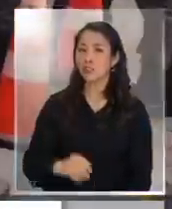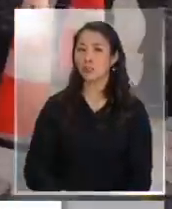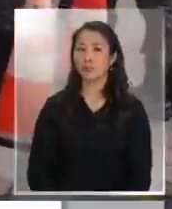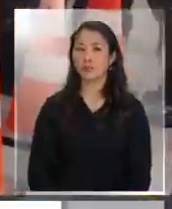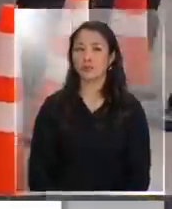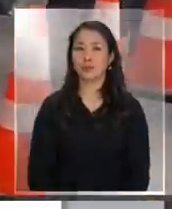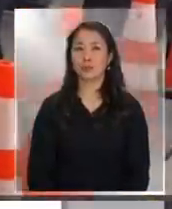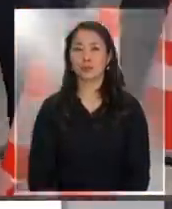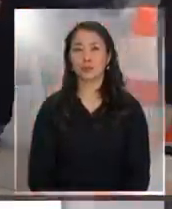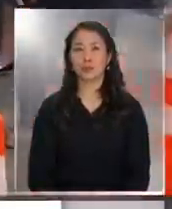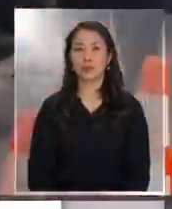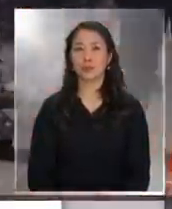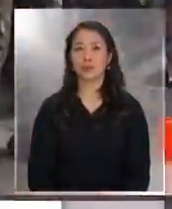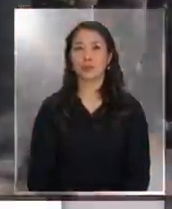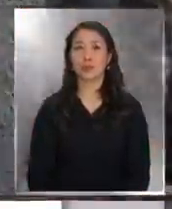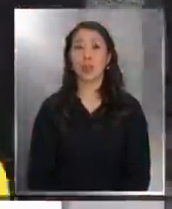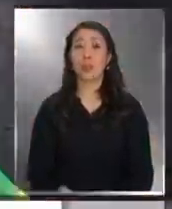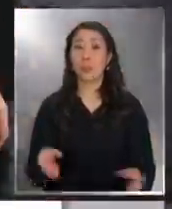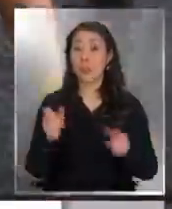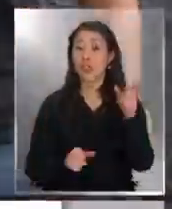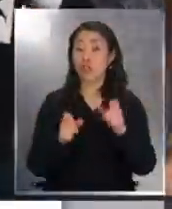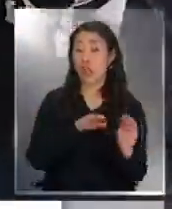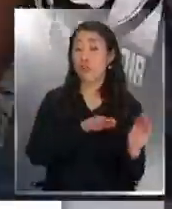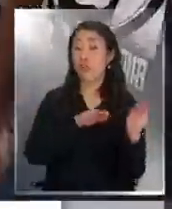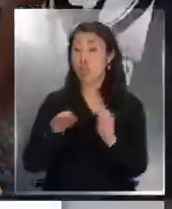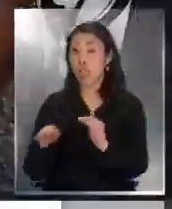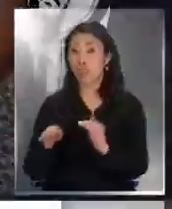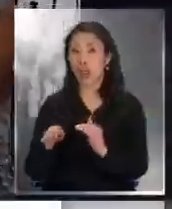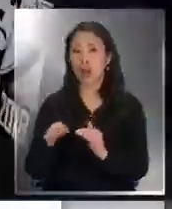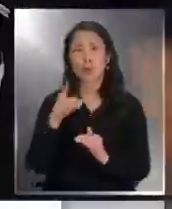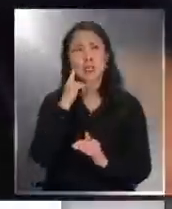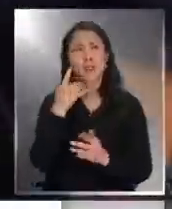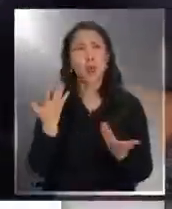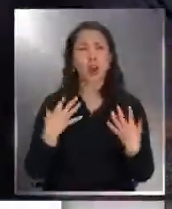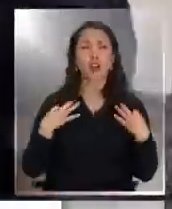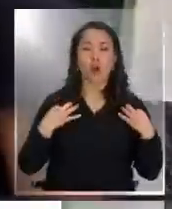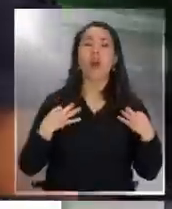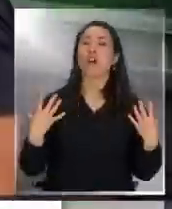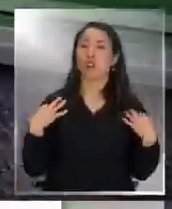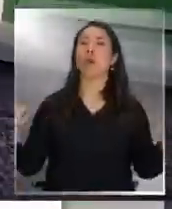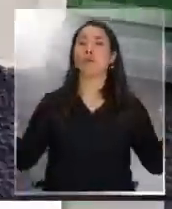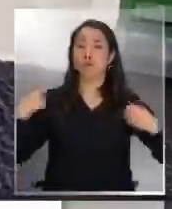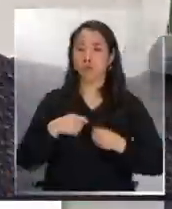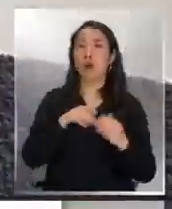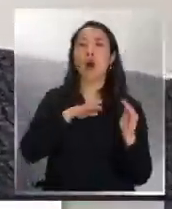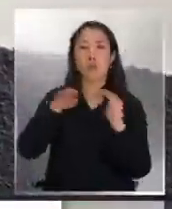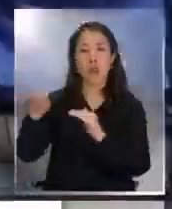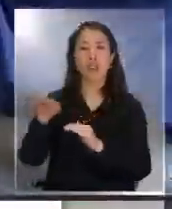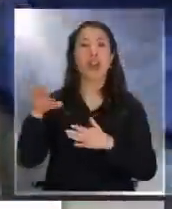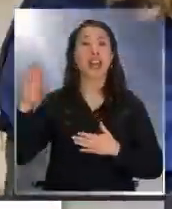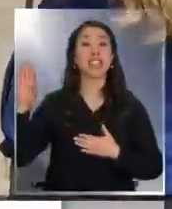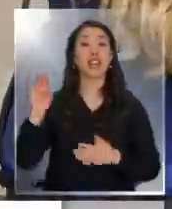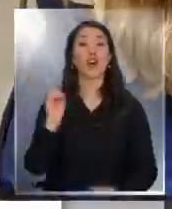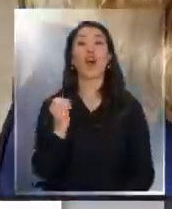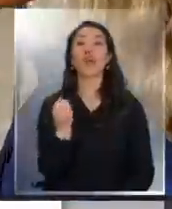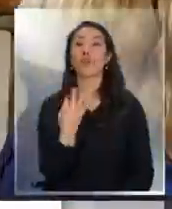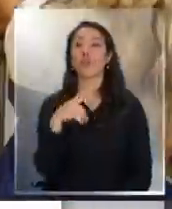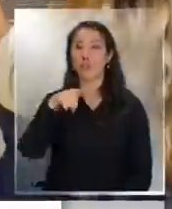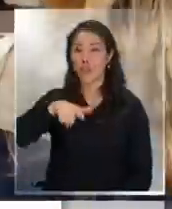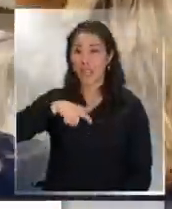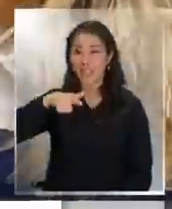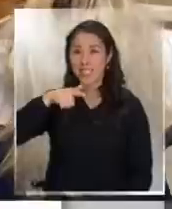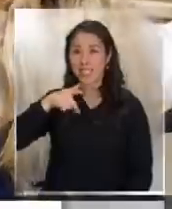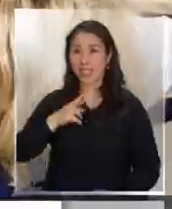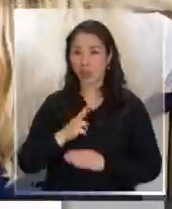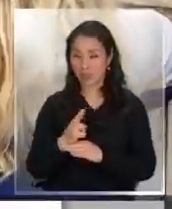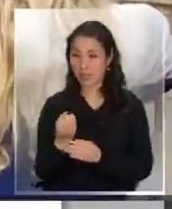presidente. Sus partidarios no escatimaron en usar vestimenta con referencia al candidato o al número 17 que lo representa en